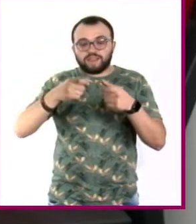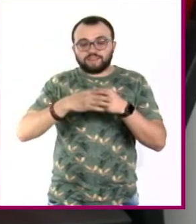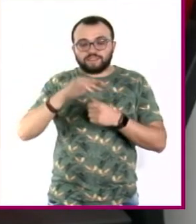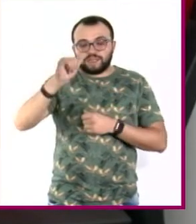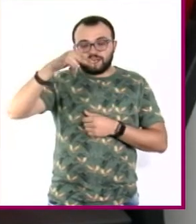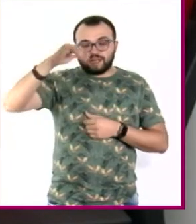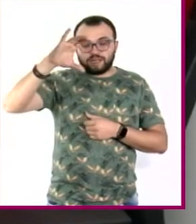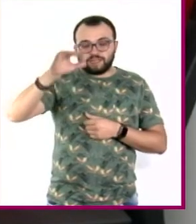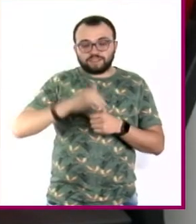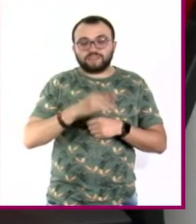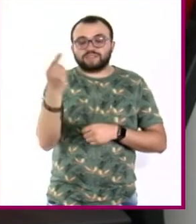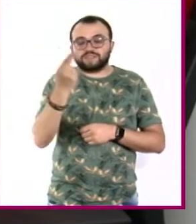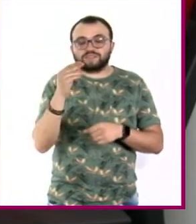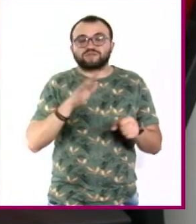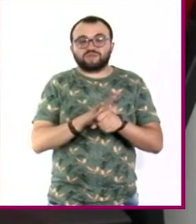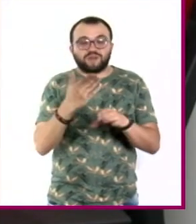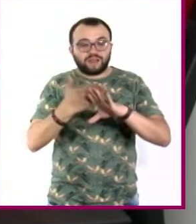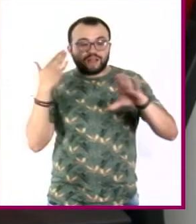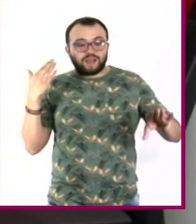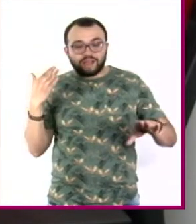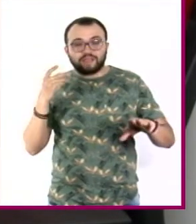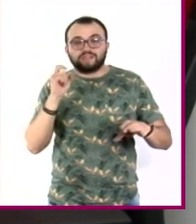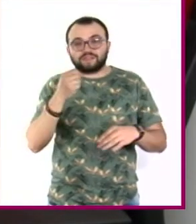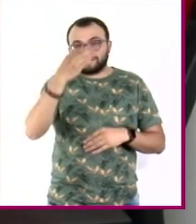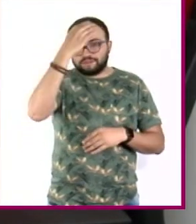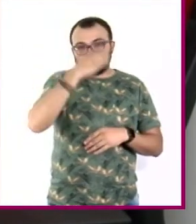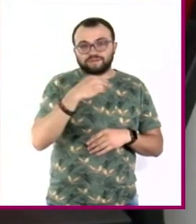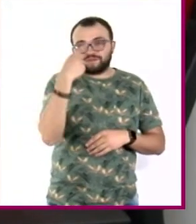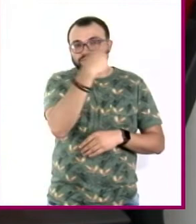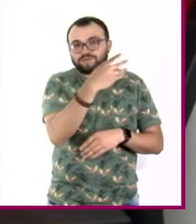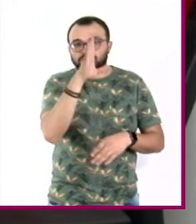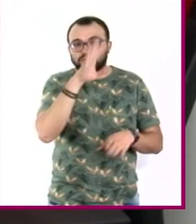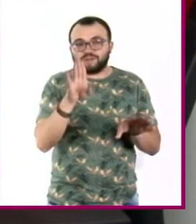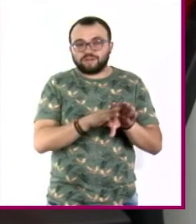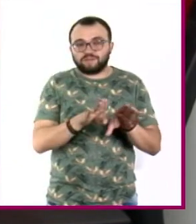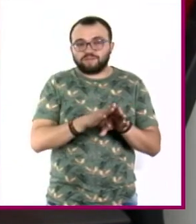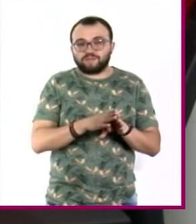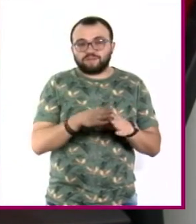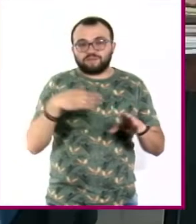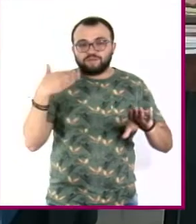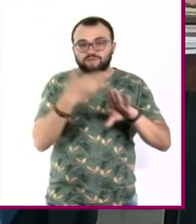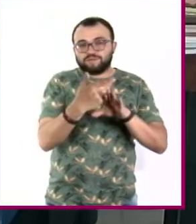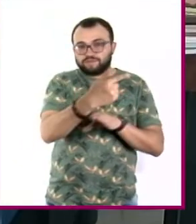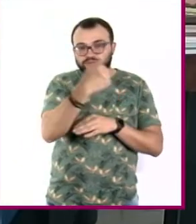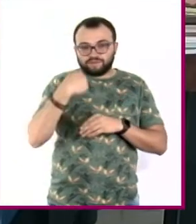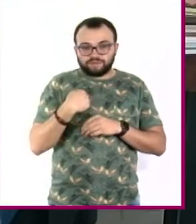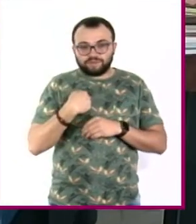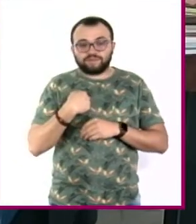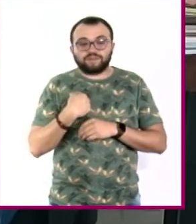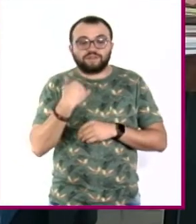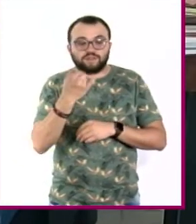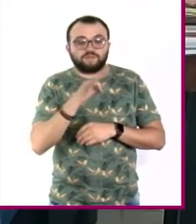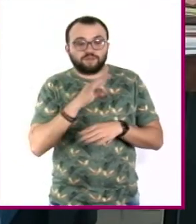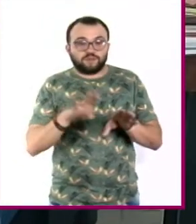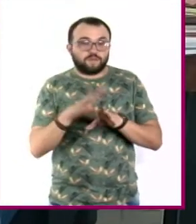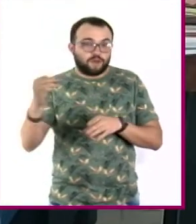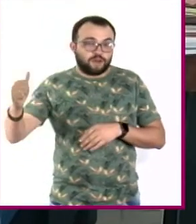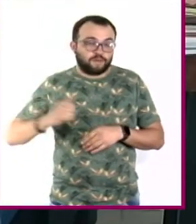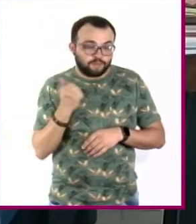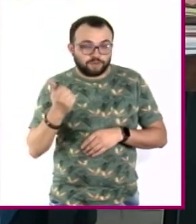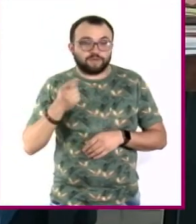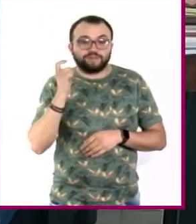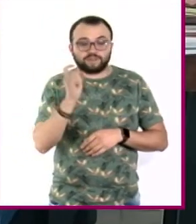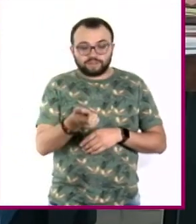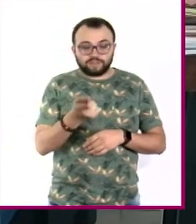Necesitamos evitar que la brecha digital sea el nuevo rostro de la desigualdad y todas podamos aprovechar servicios digitales